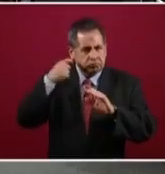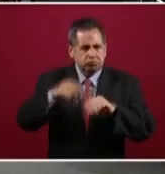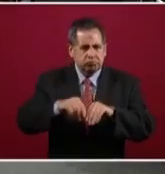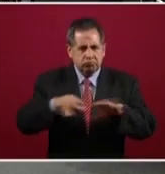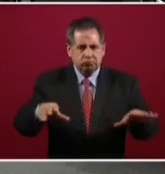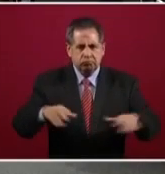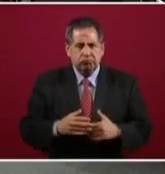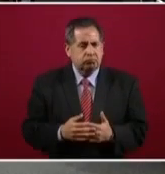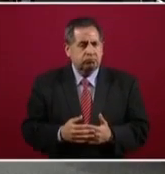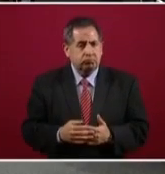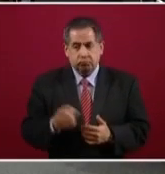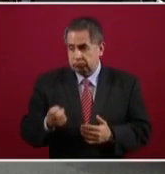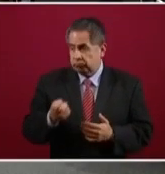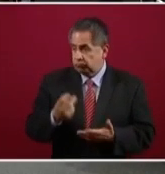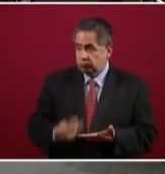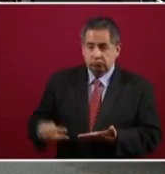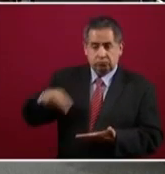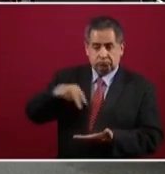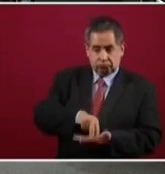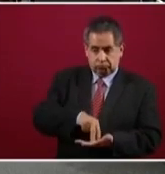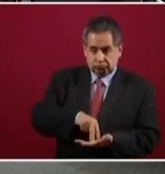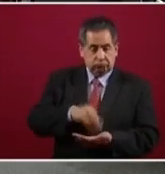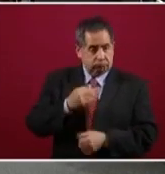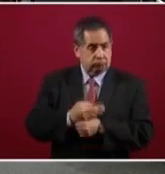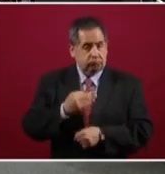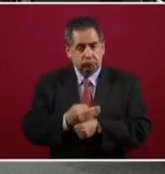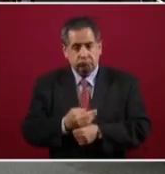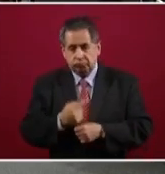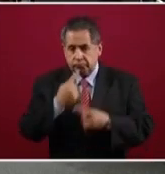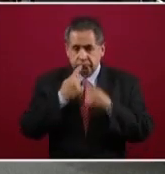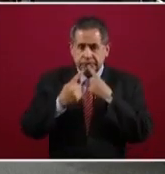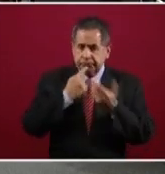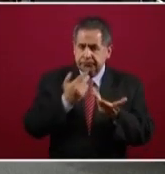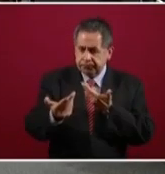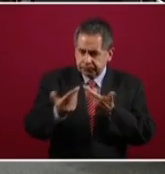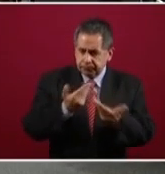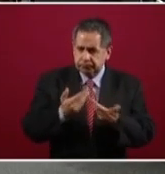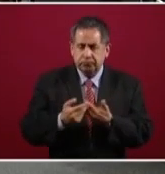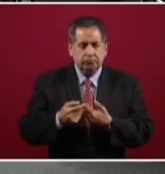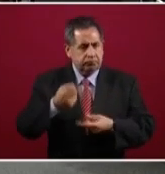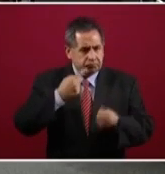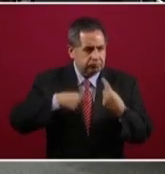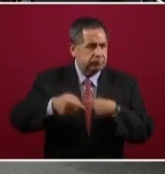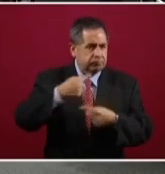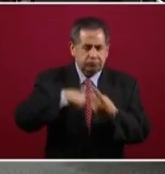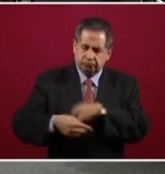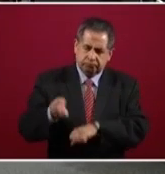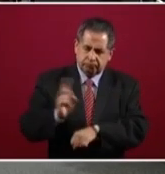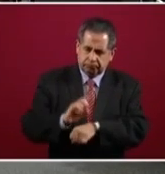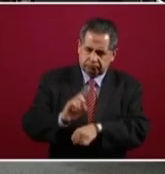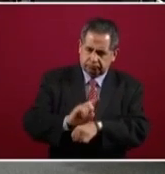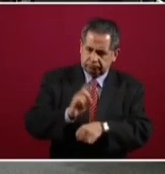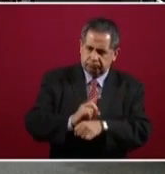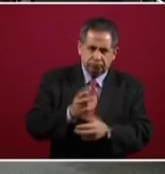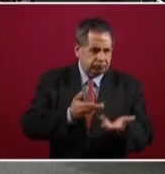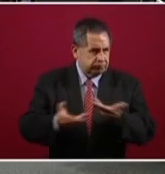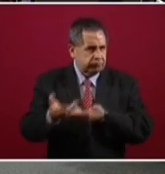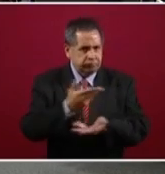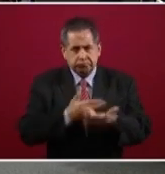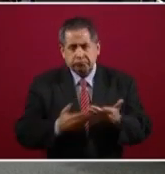pues este acto, imagínense, de diálogo circular de todos los días,